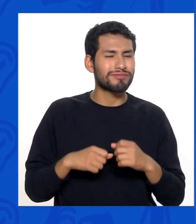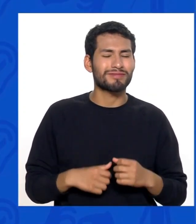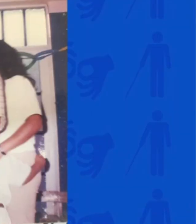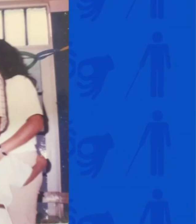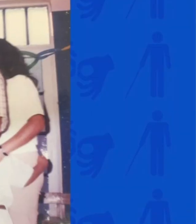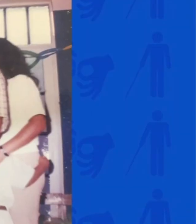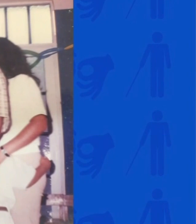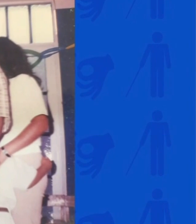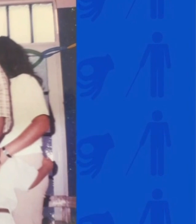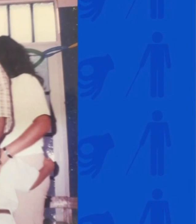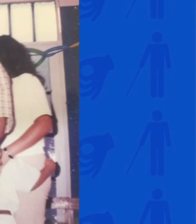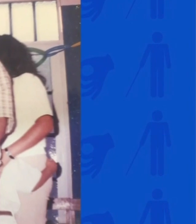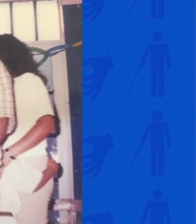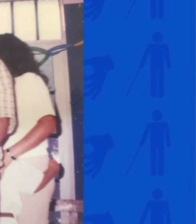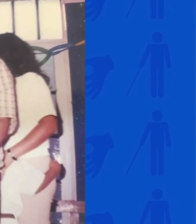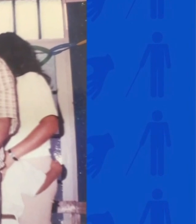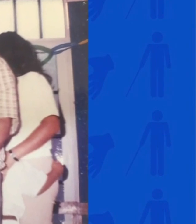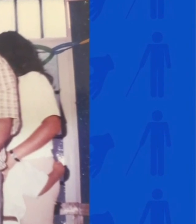ímpetu.